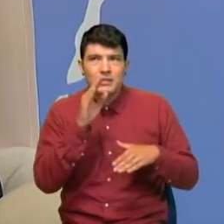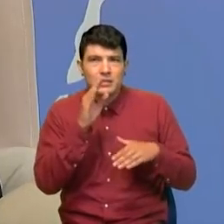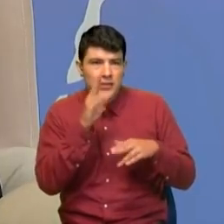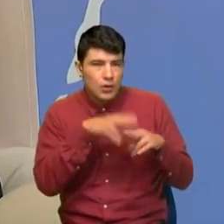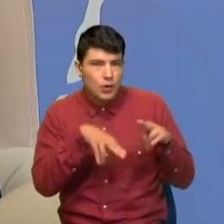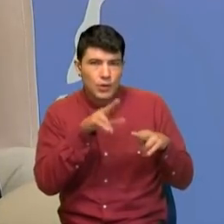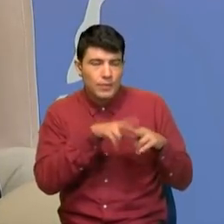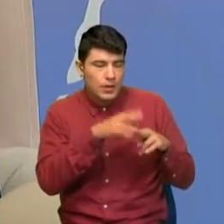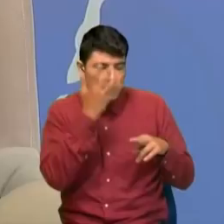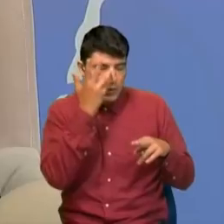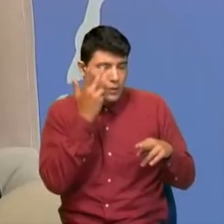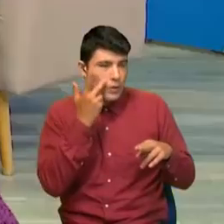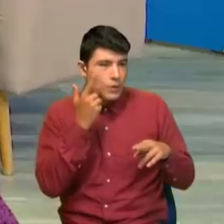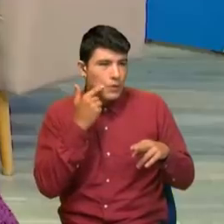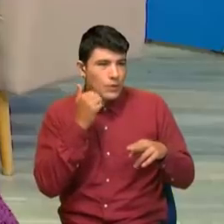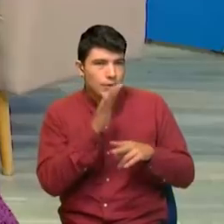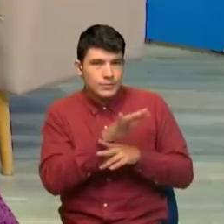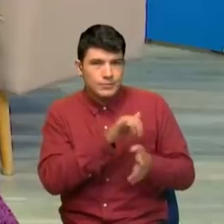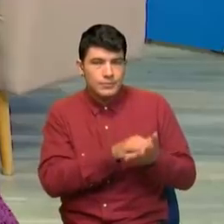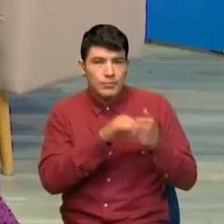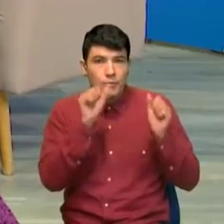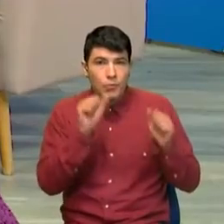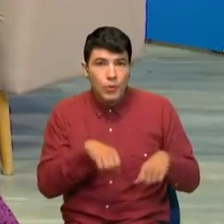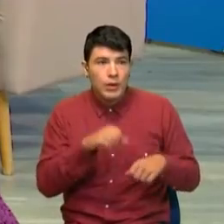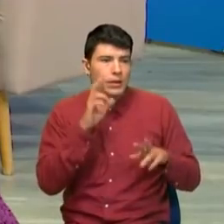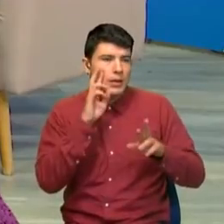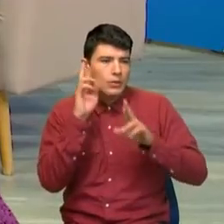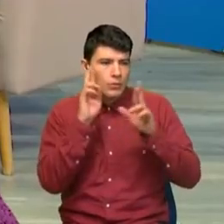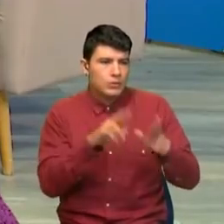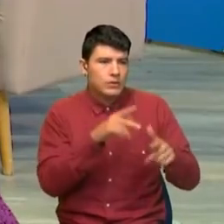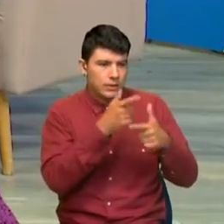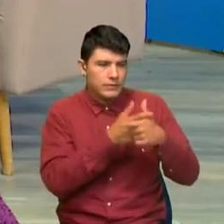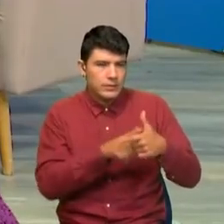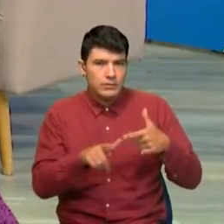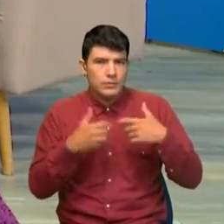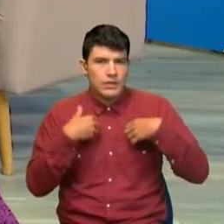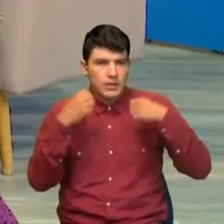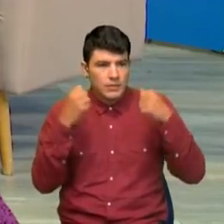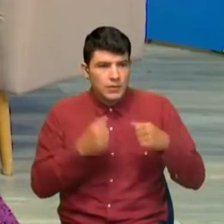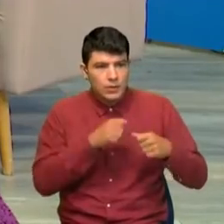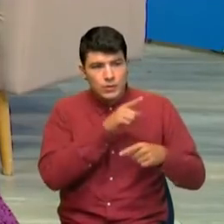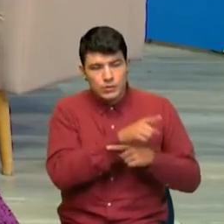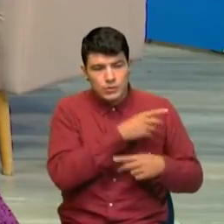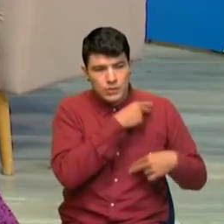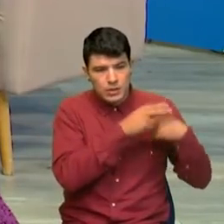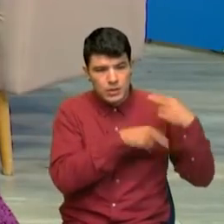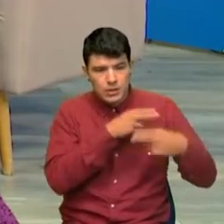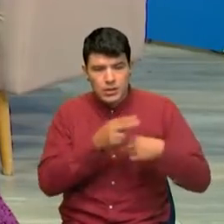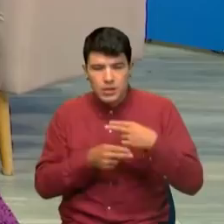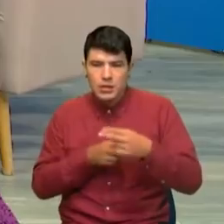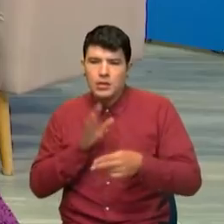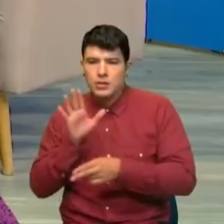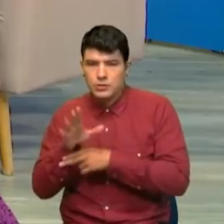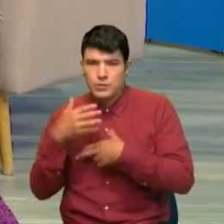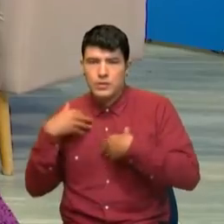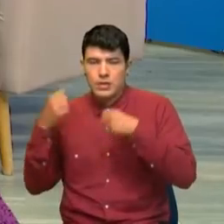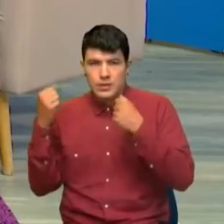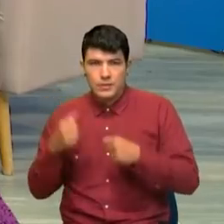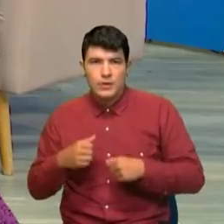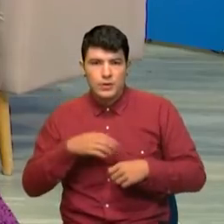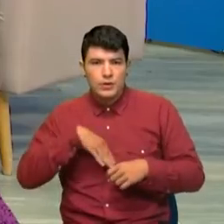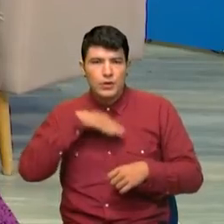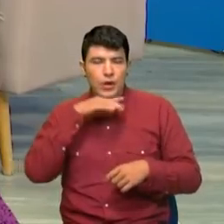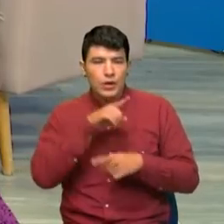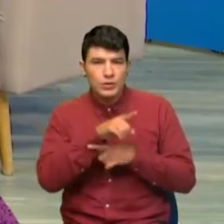en la cotidianidad, porque se permite diferenciar el patrimonio que va a ser para los herederos y el patrimonio que le queda a la